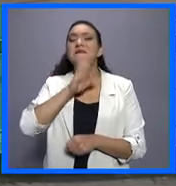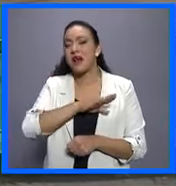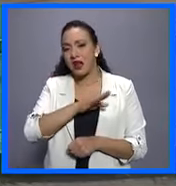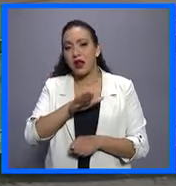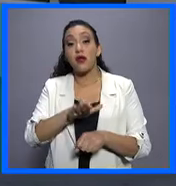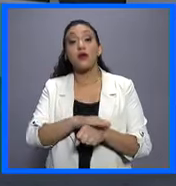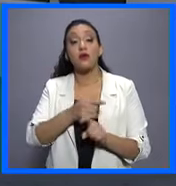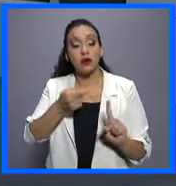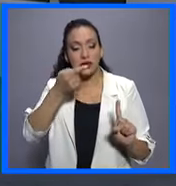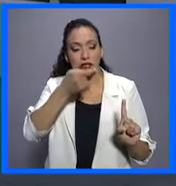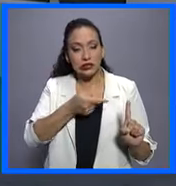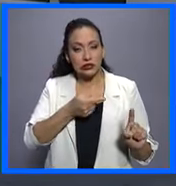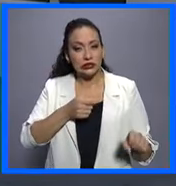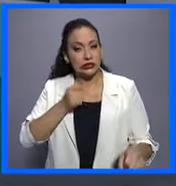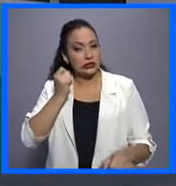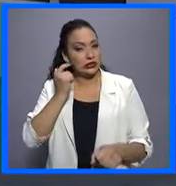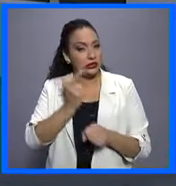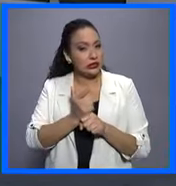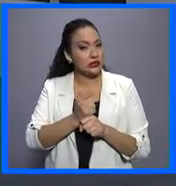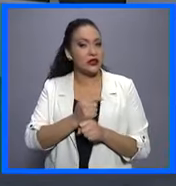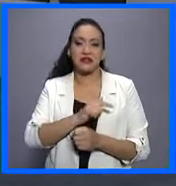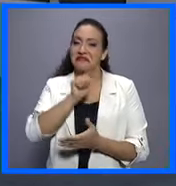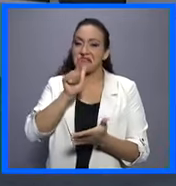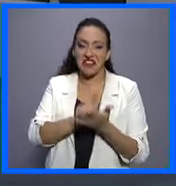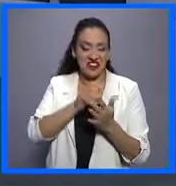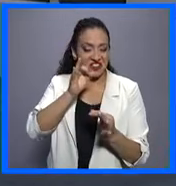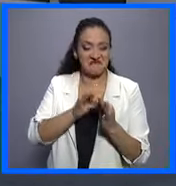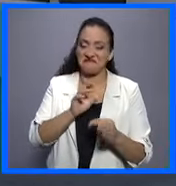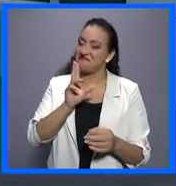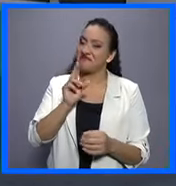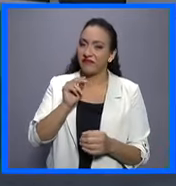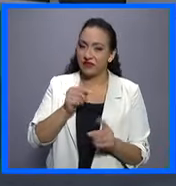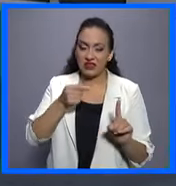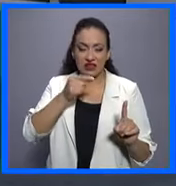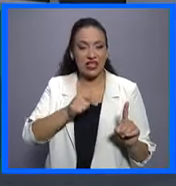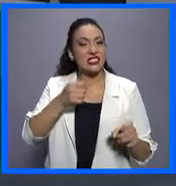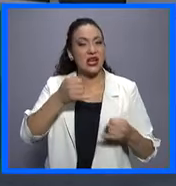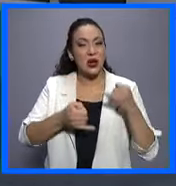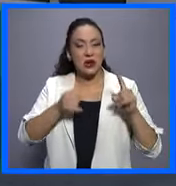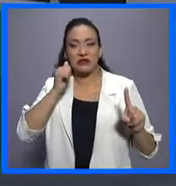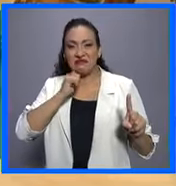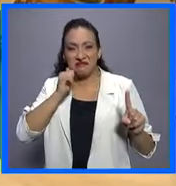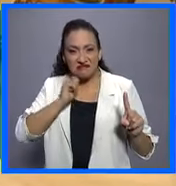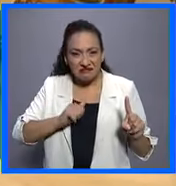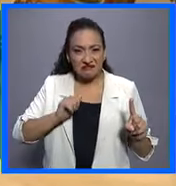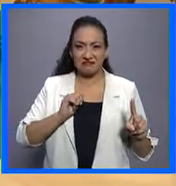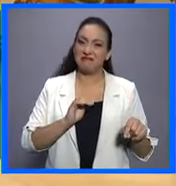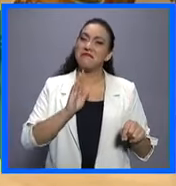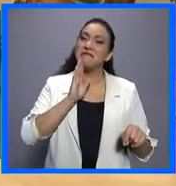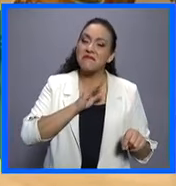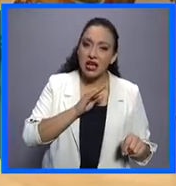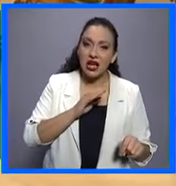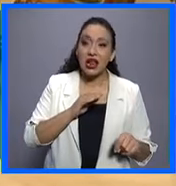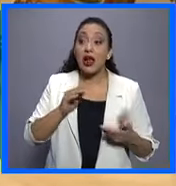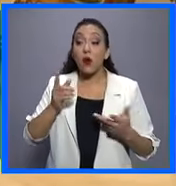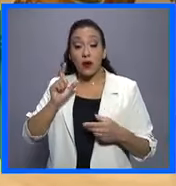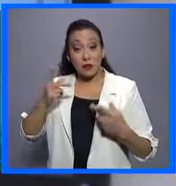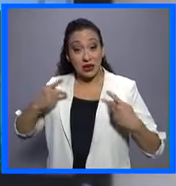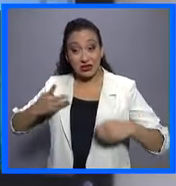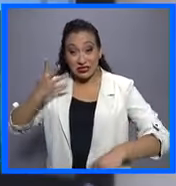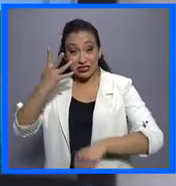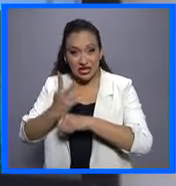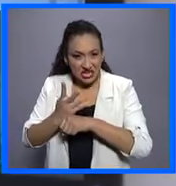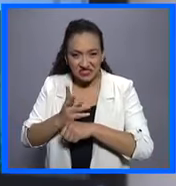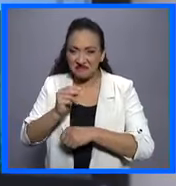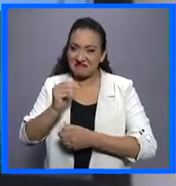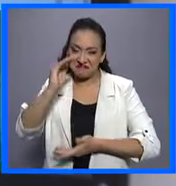debido a un notorio desvío de la legalidad, al actuar como parte activa en la reducción de penas acordadas en